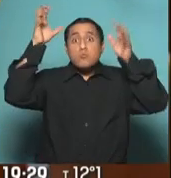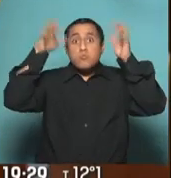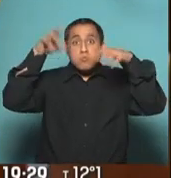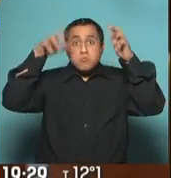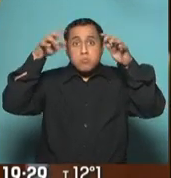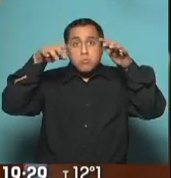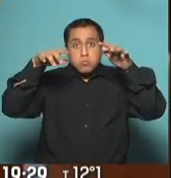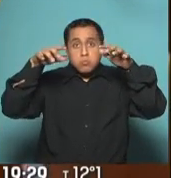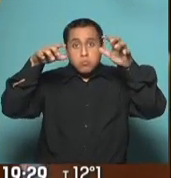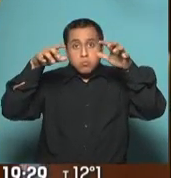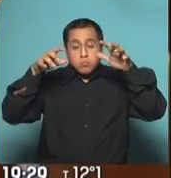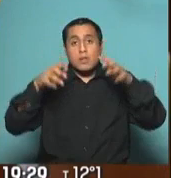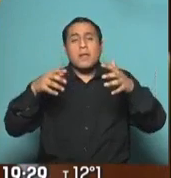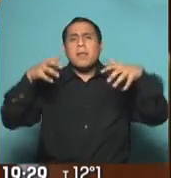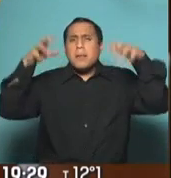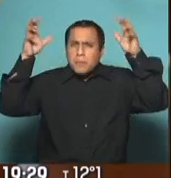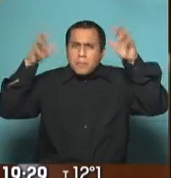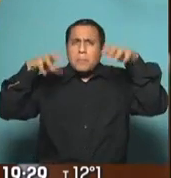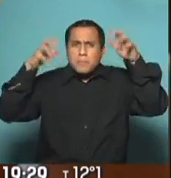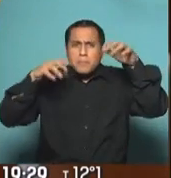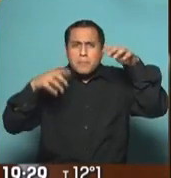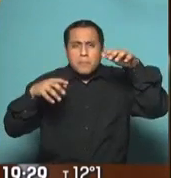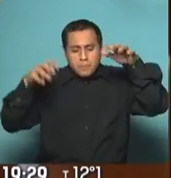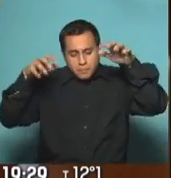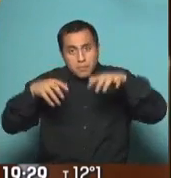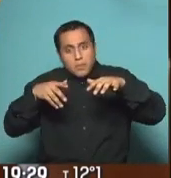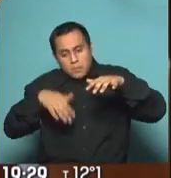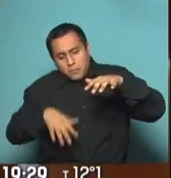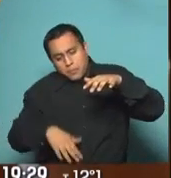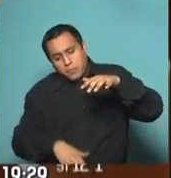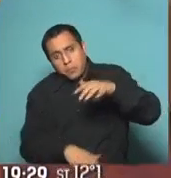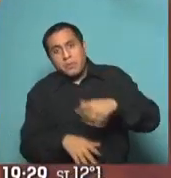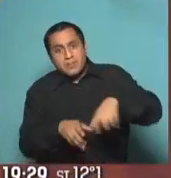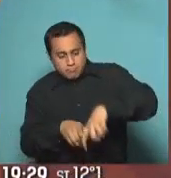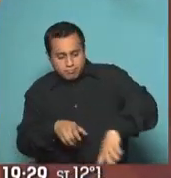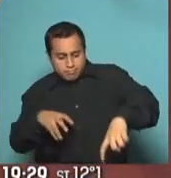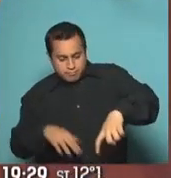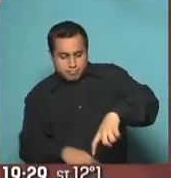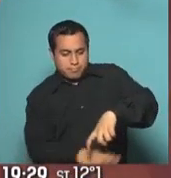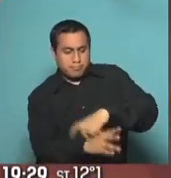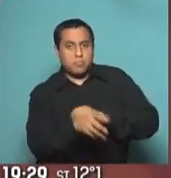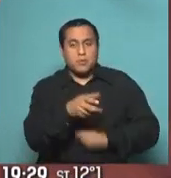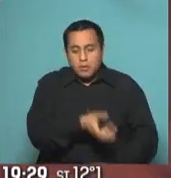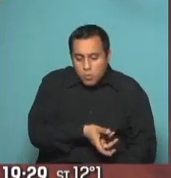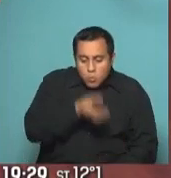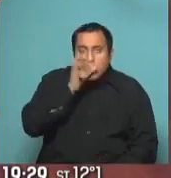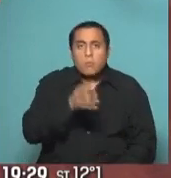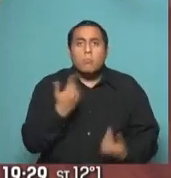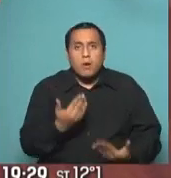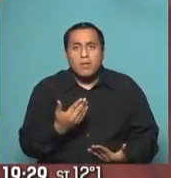poder realizar y utilizar el agua yo siempre lo digo hay una hay una anécdota que